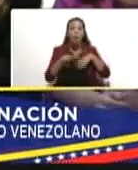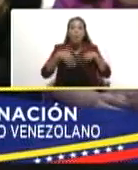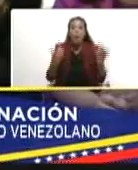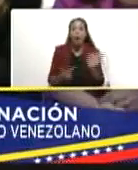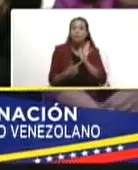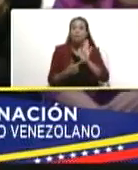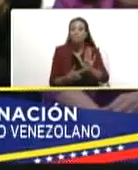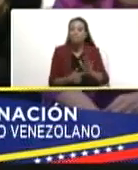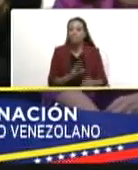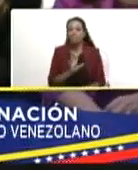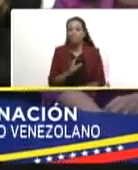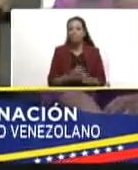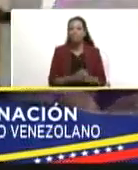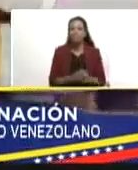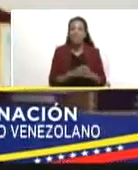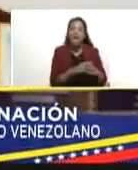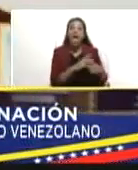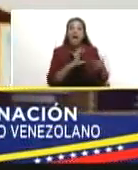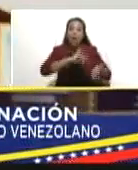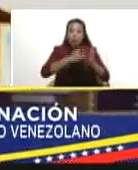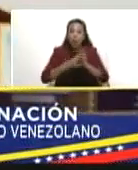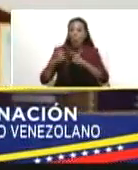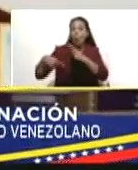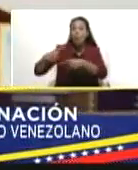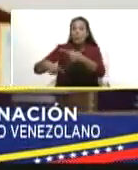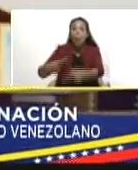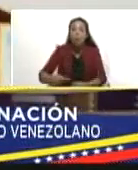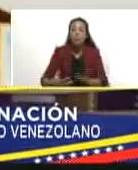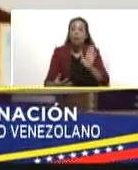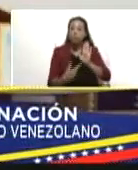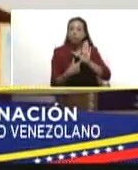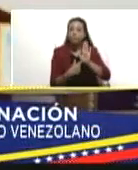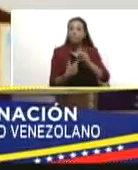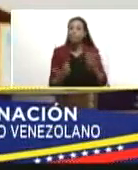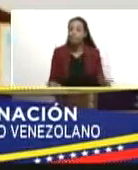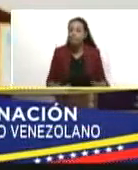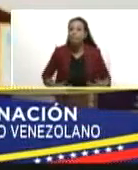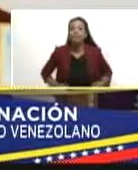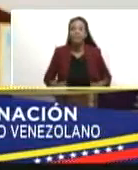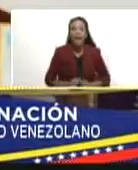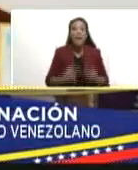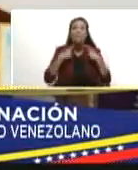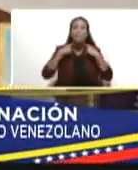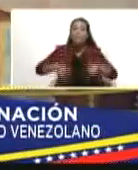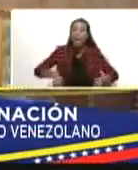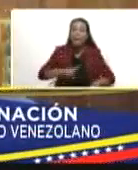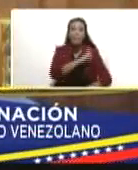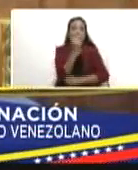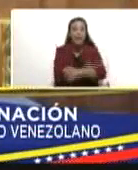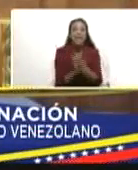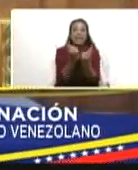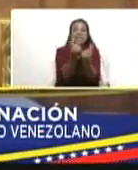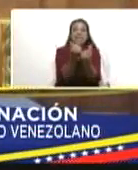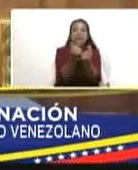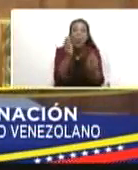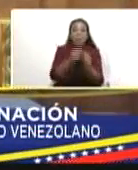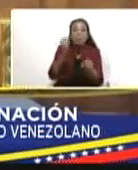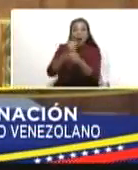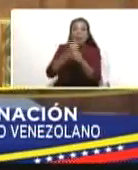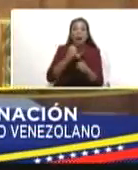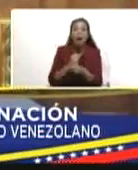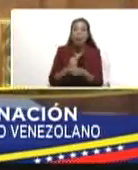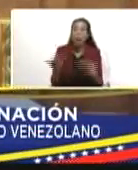bloqueo que se derivan de las sanciones la pérdida del poder adquisitivo de los trabajadores